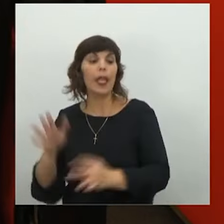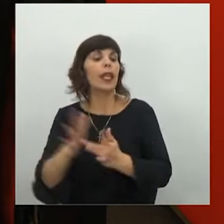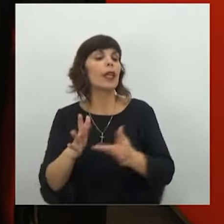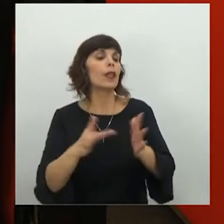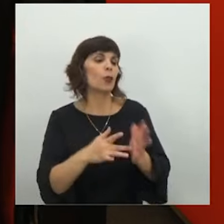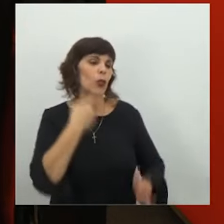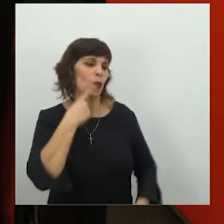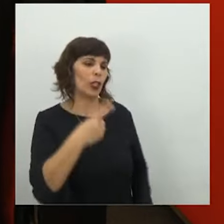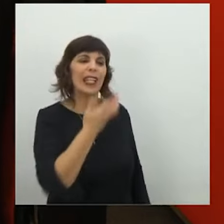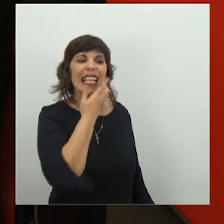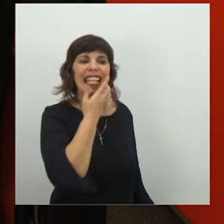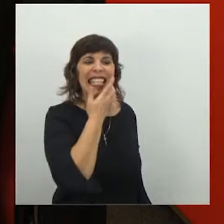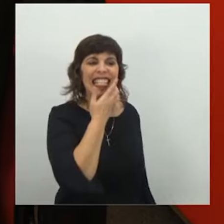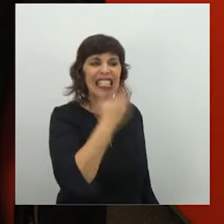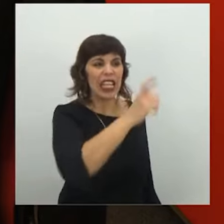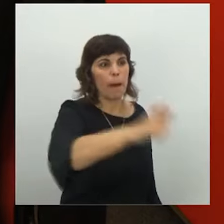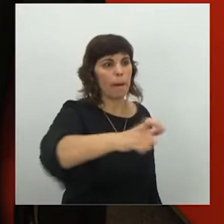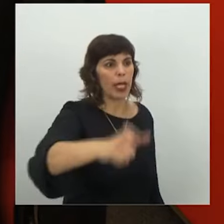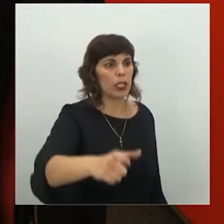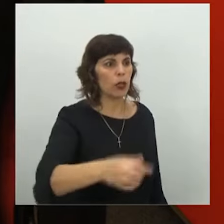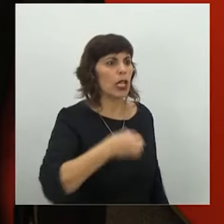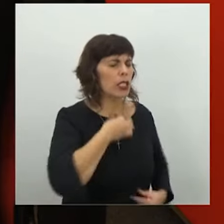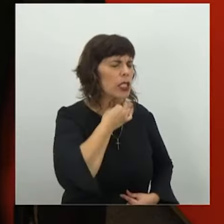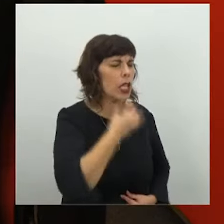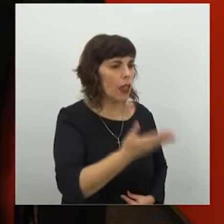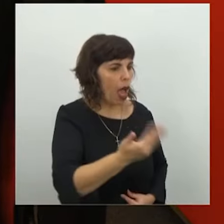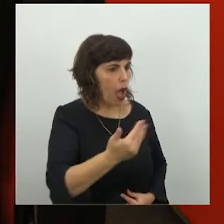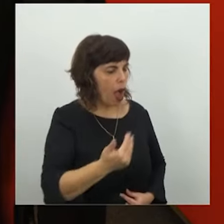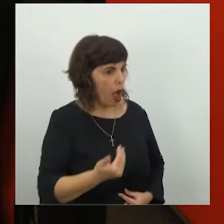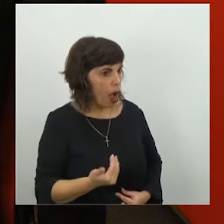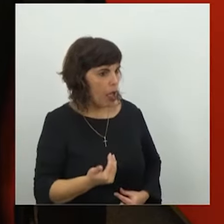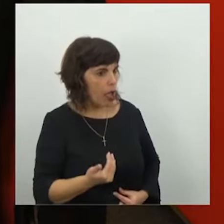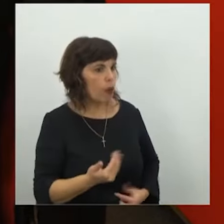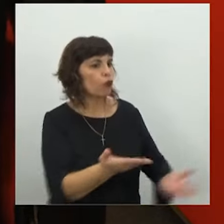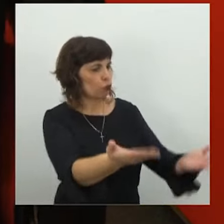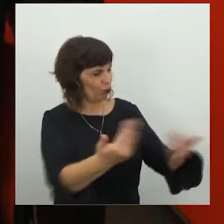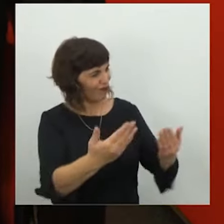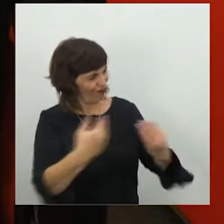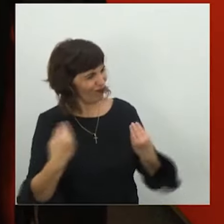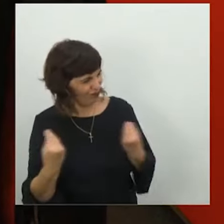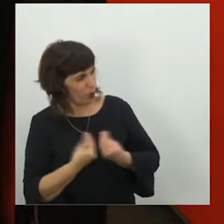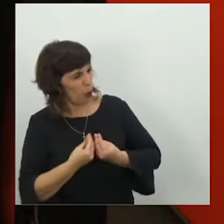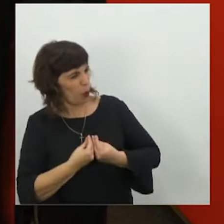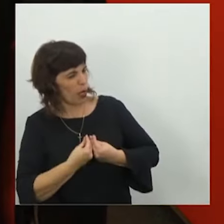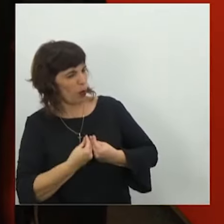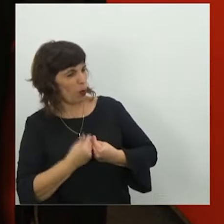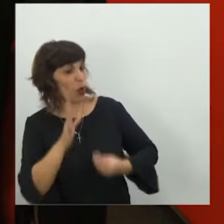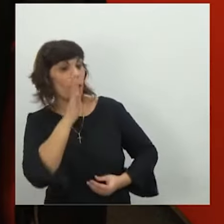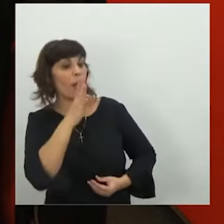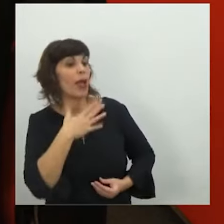que venga a mí. ¿Cuándo dijo eso? En el último y gran día de la fiesta.